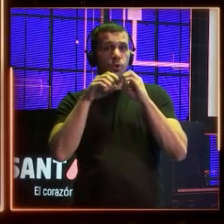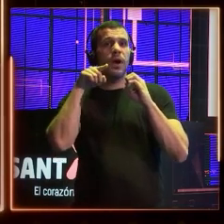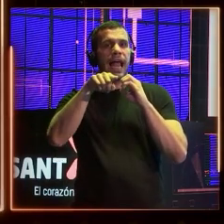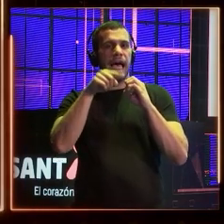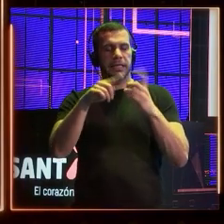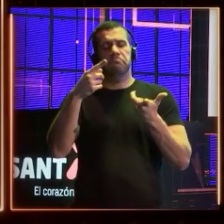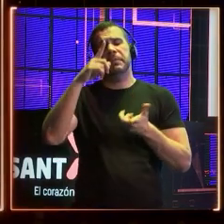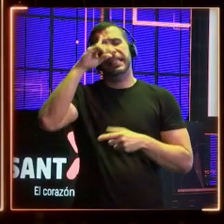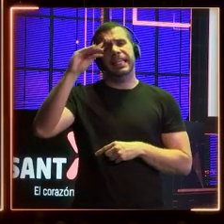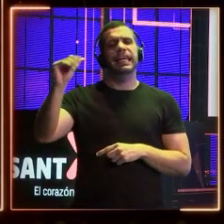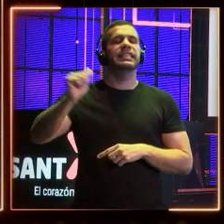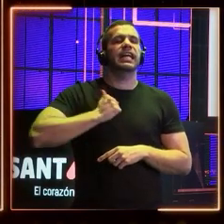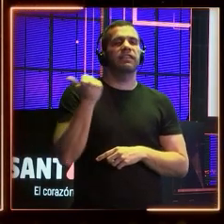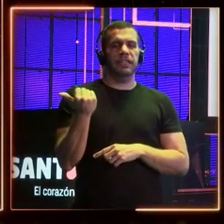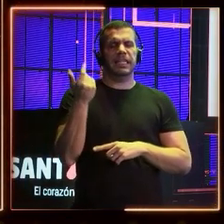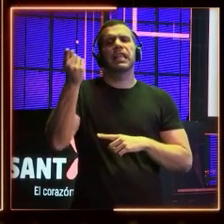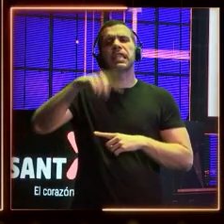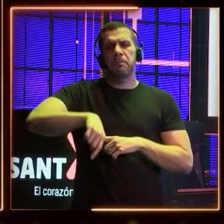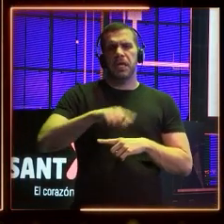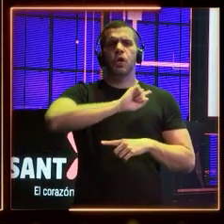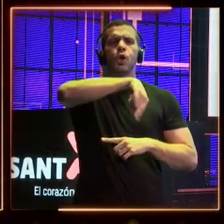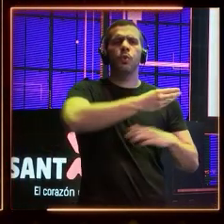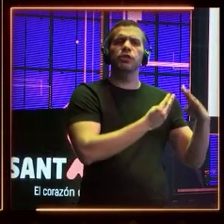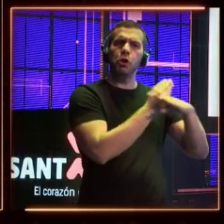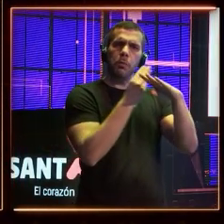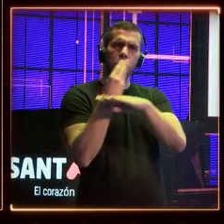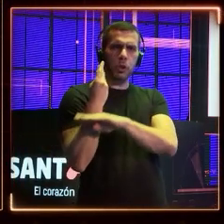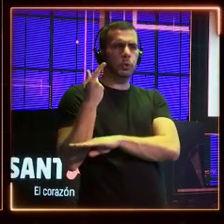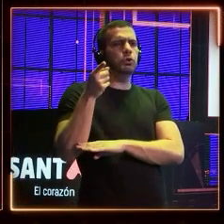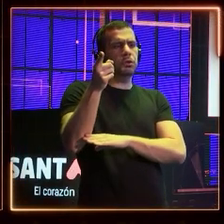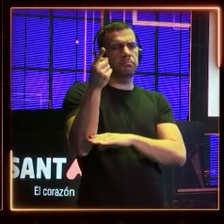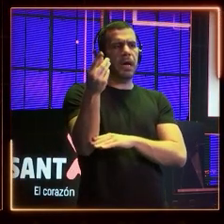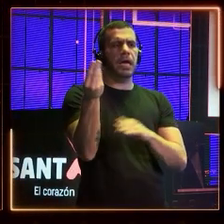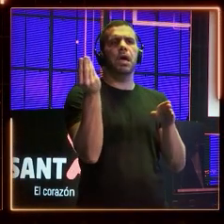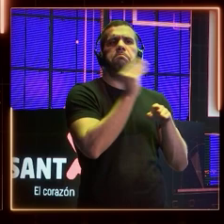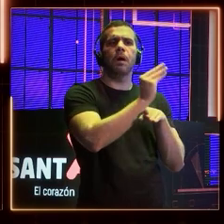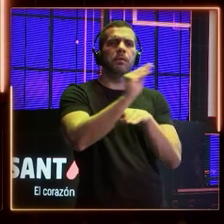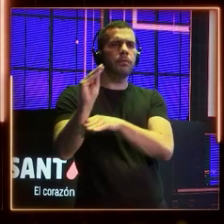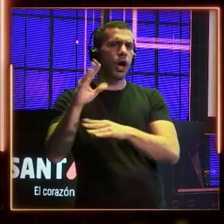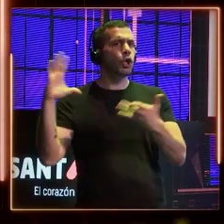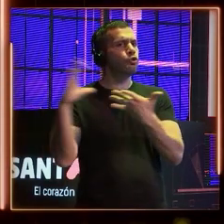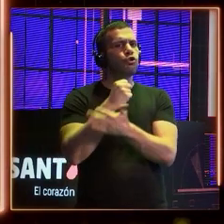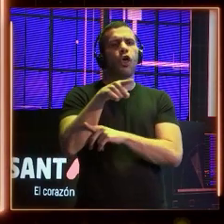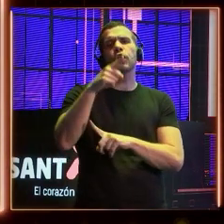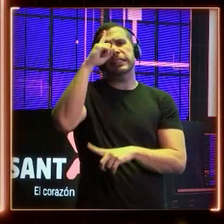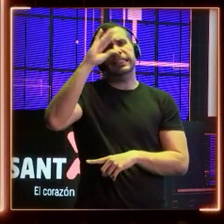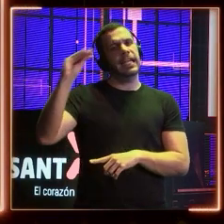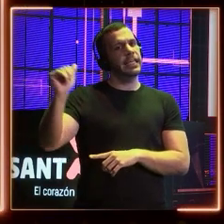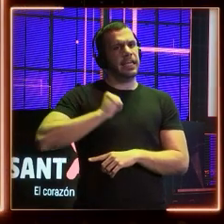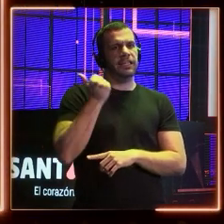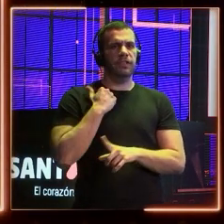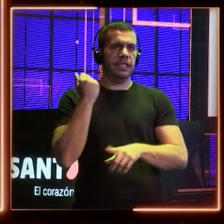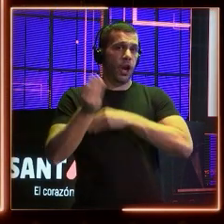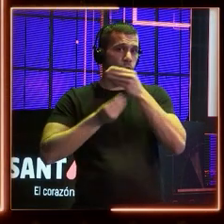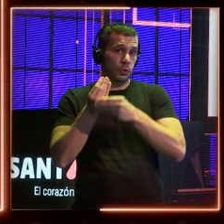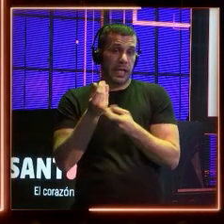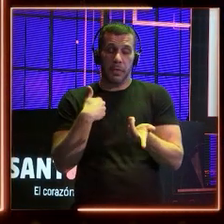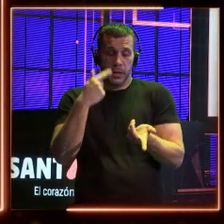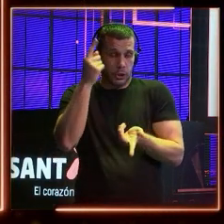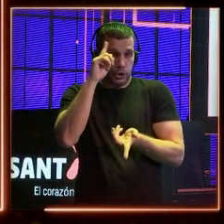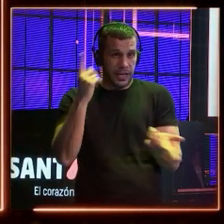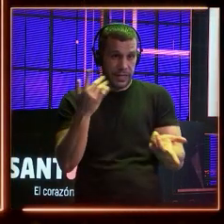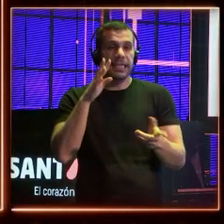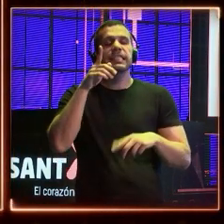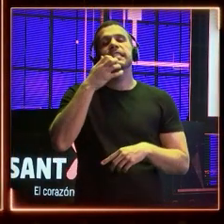dentro de nuestros productos de forma natural todos estáis utilizando hoy Inteligencia artificial casi sin saberlos si vais a Google